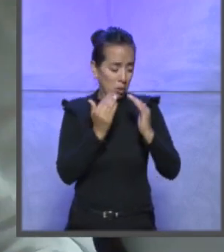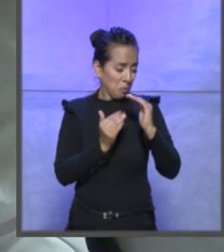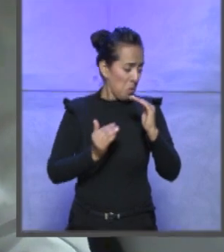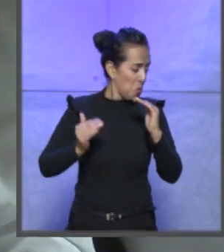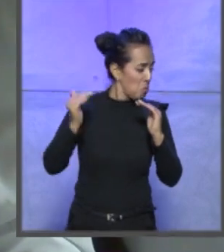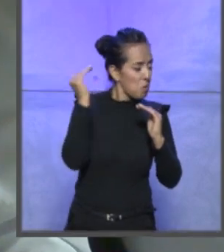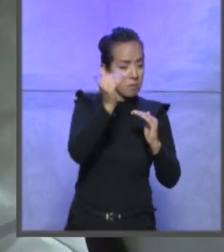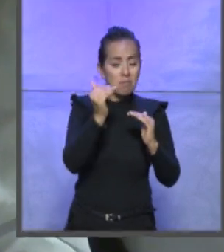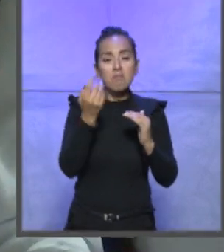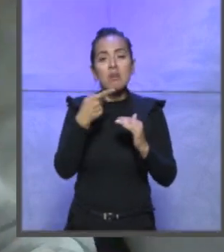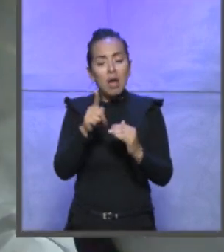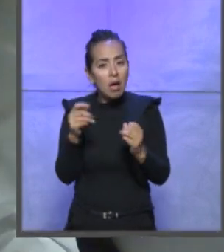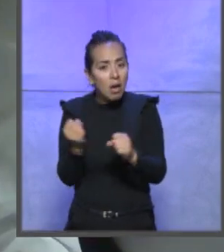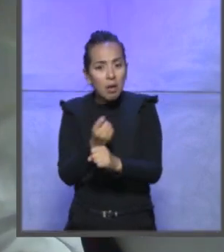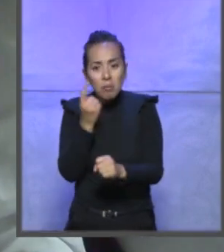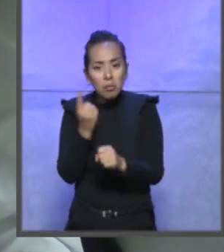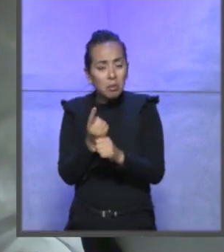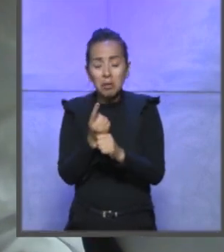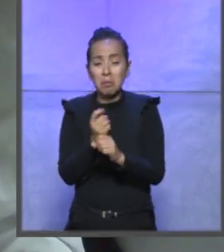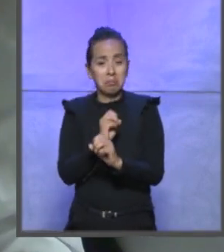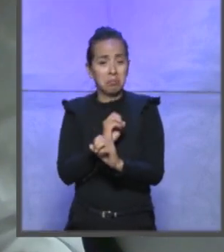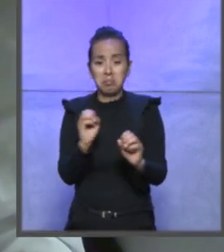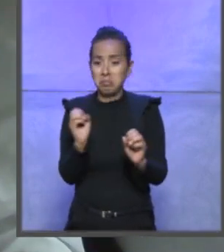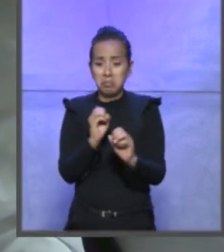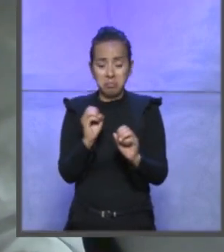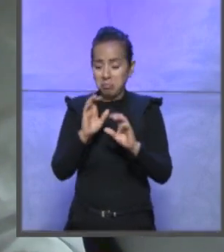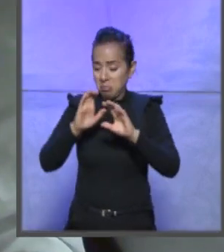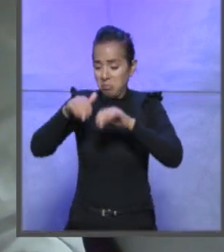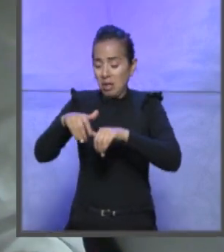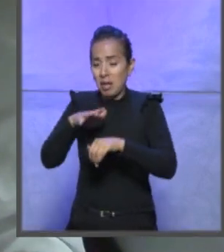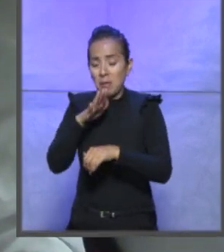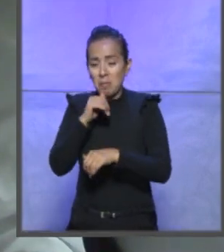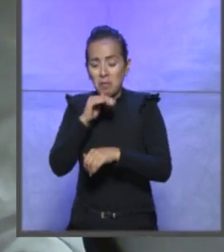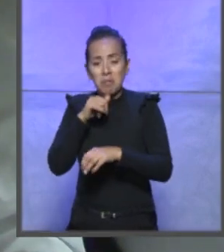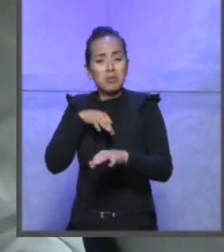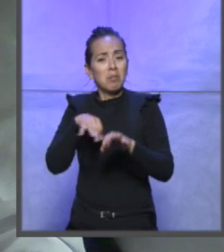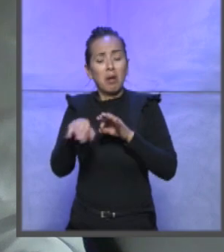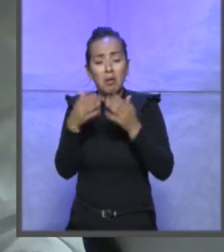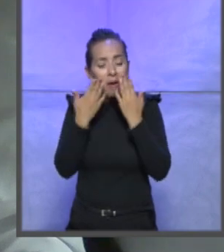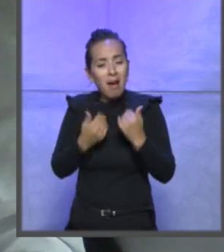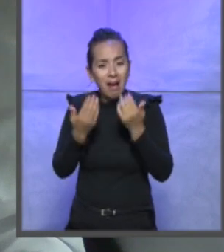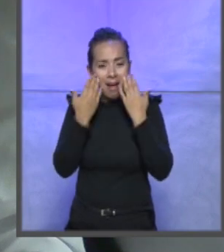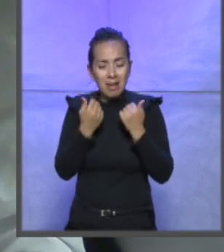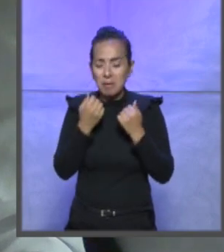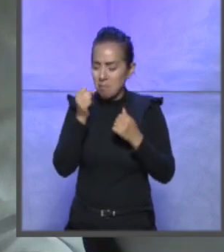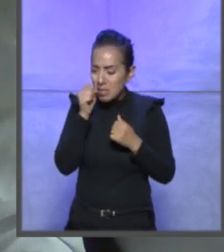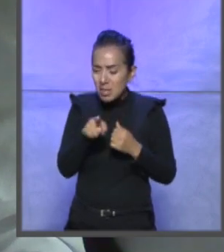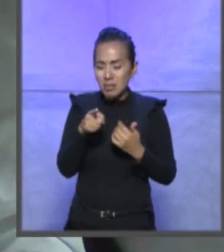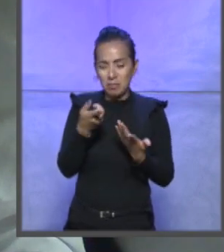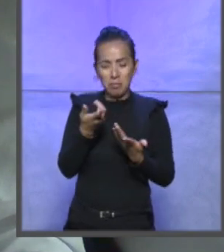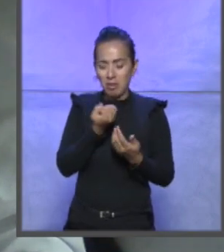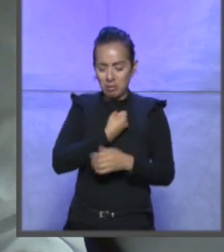veces no hay la oportunidad o no se nos da el chance de poder de ejercer nuestra carrera. Entonces, igual nuestra salud